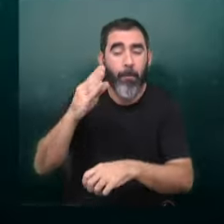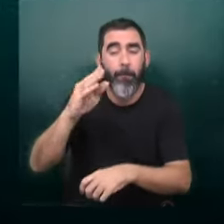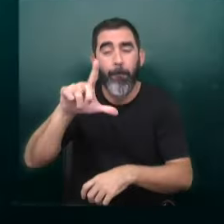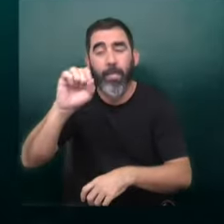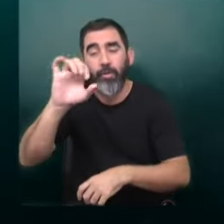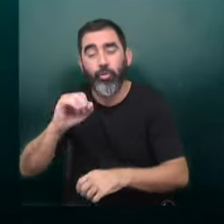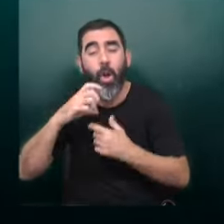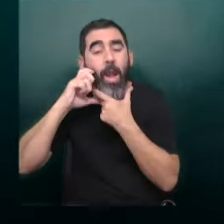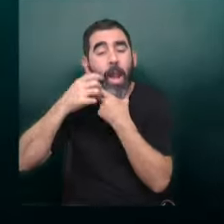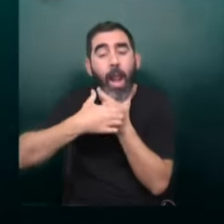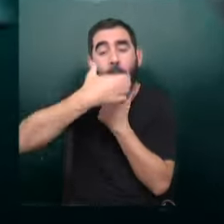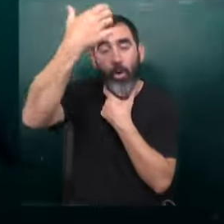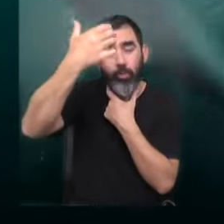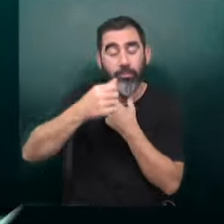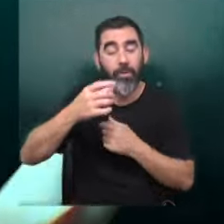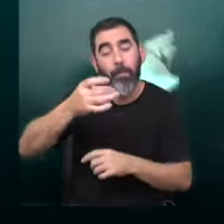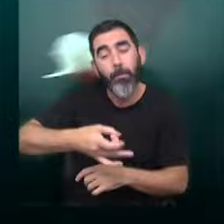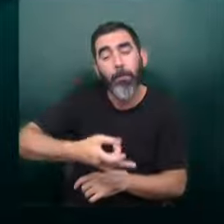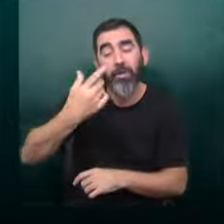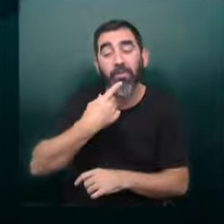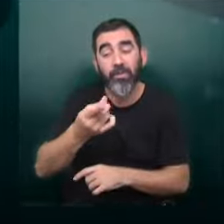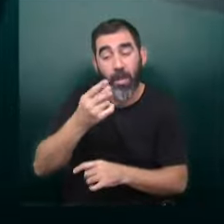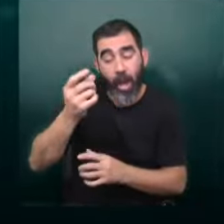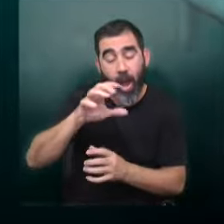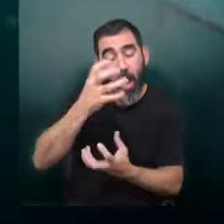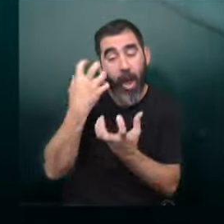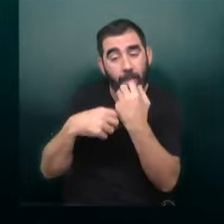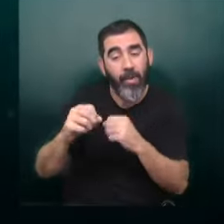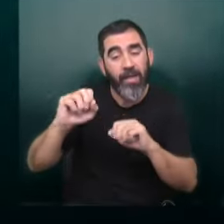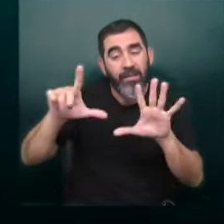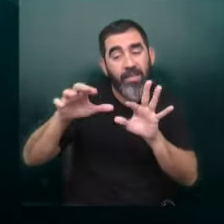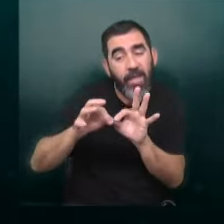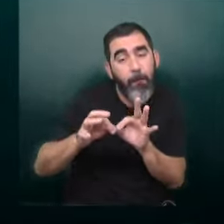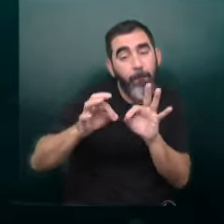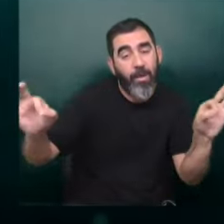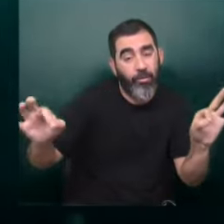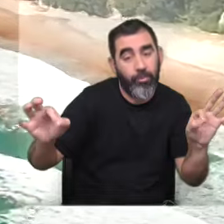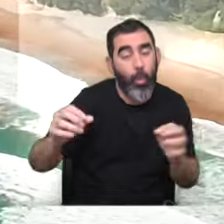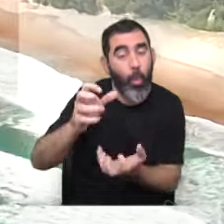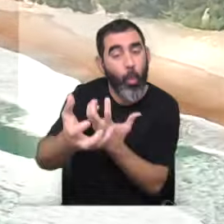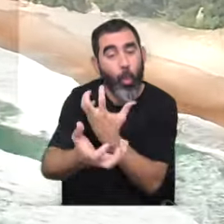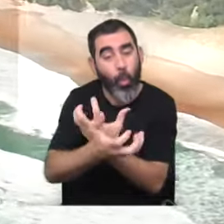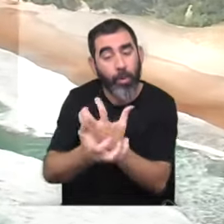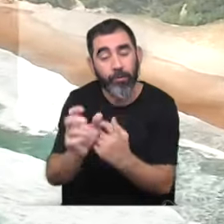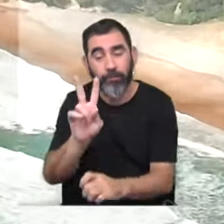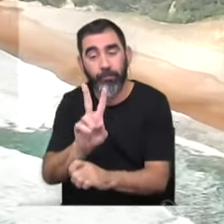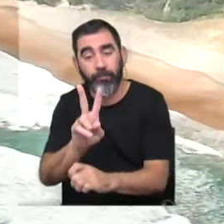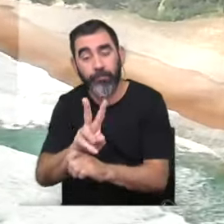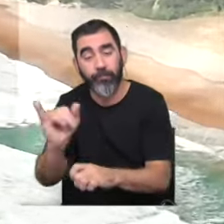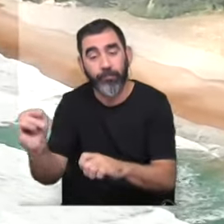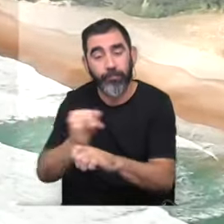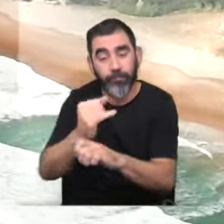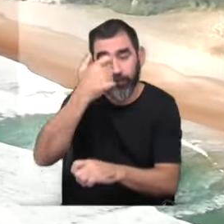de cuello largo. Los expertos estiman que este animal alcanzaba los 7 metros de largo. La vértebra está resguardada en el